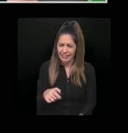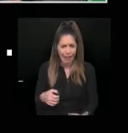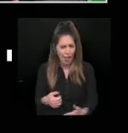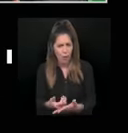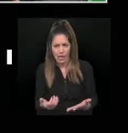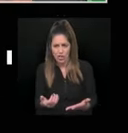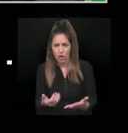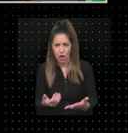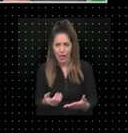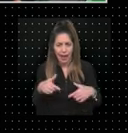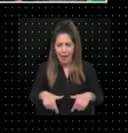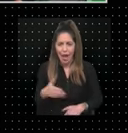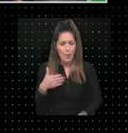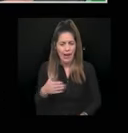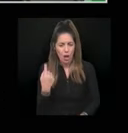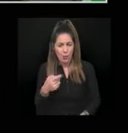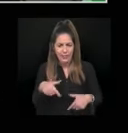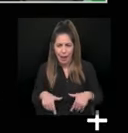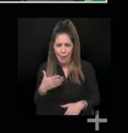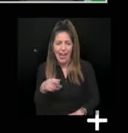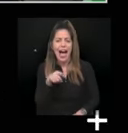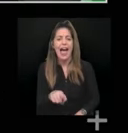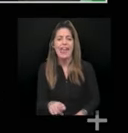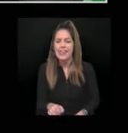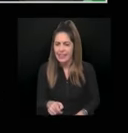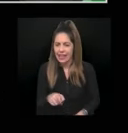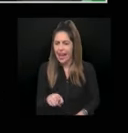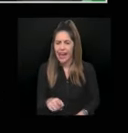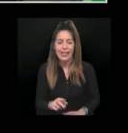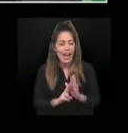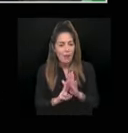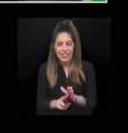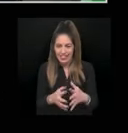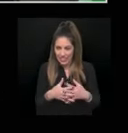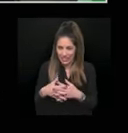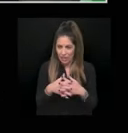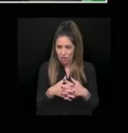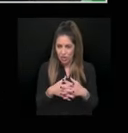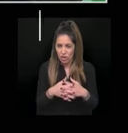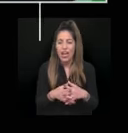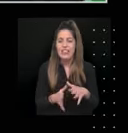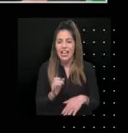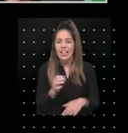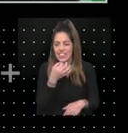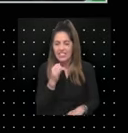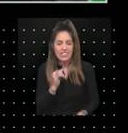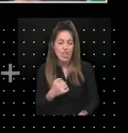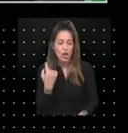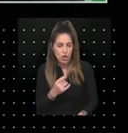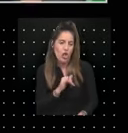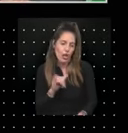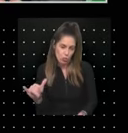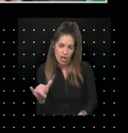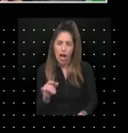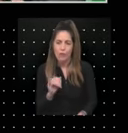atropello a la embajada, a nuestra embajada. Ahí es que recién la vocera de Estados Unidos, una vocera, sale a decir sí, nosotros denunciamos.